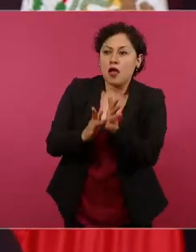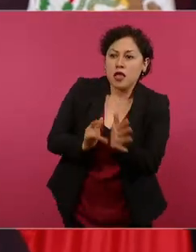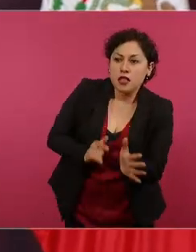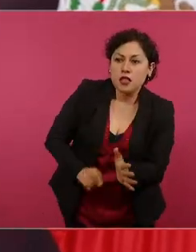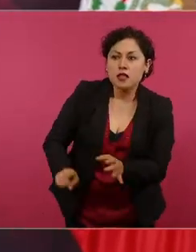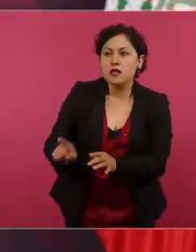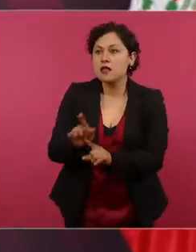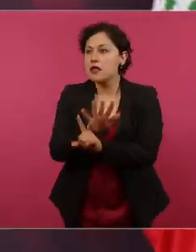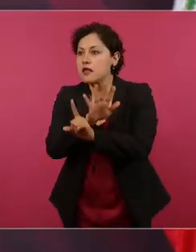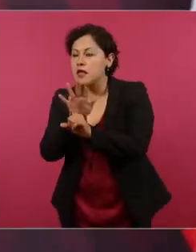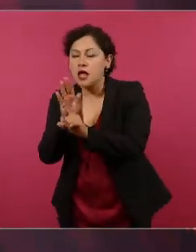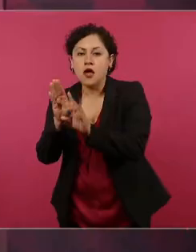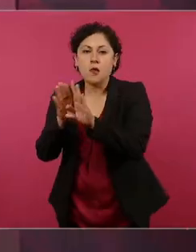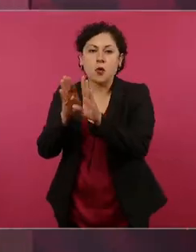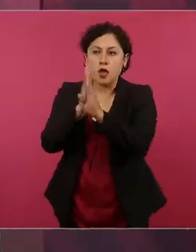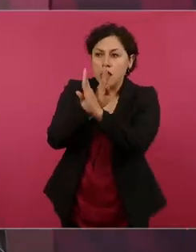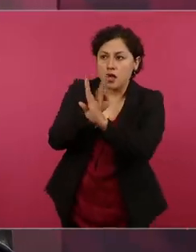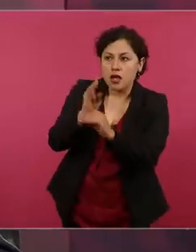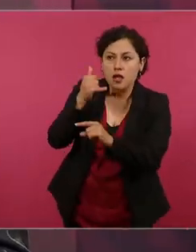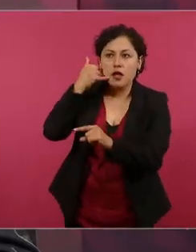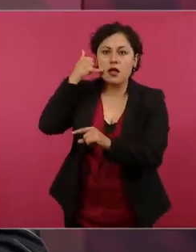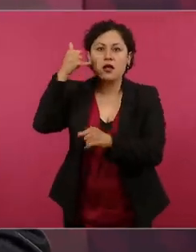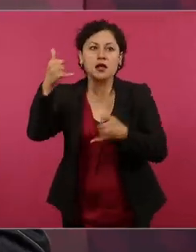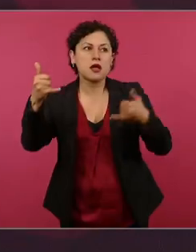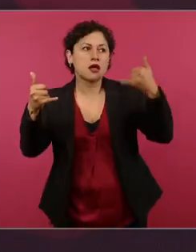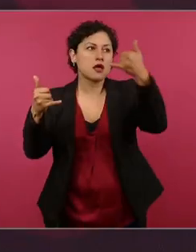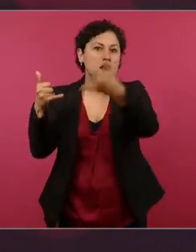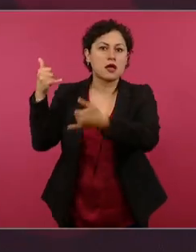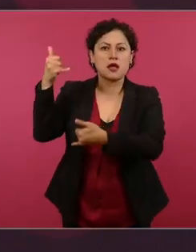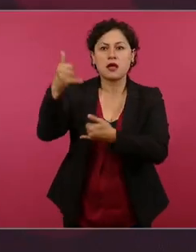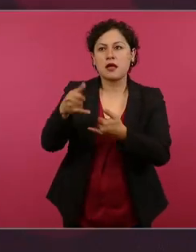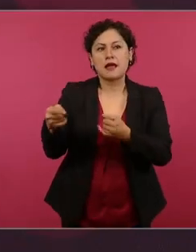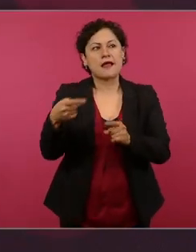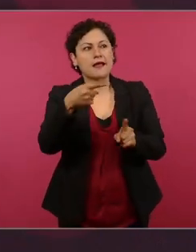telefónicas en donde uno acusa a otro y el otro